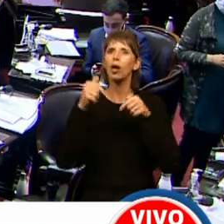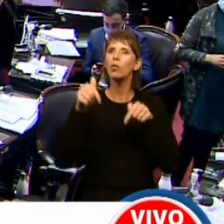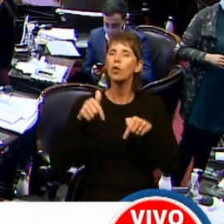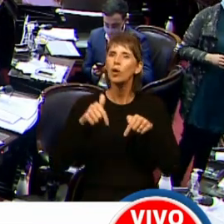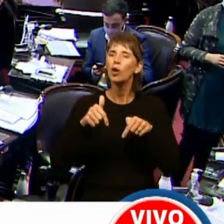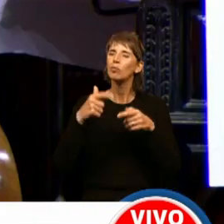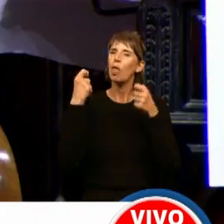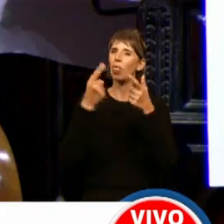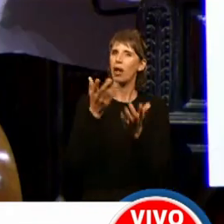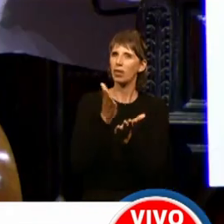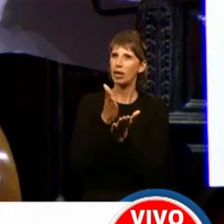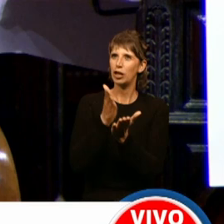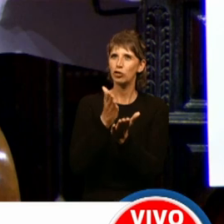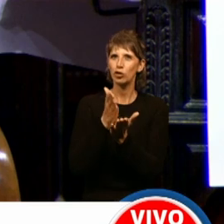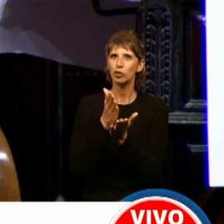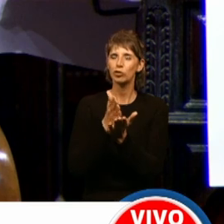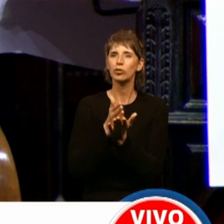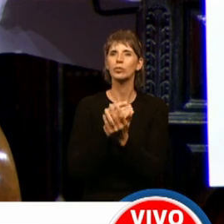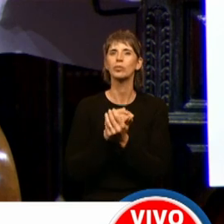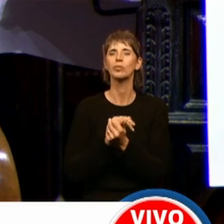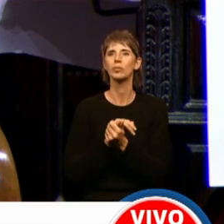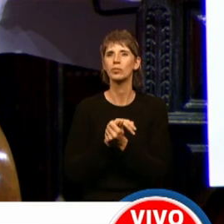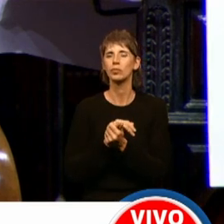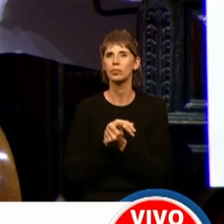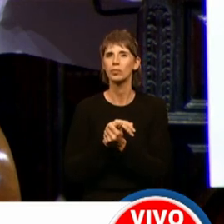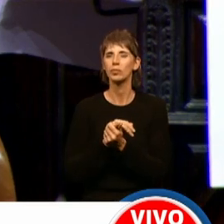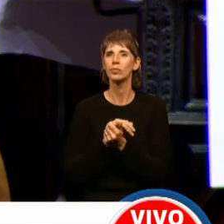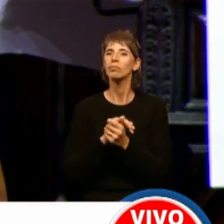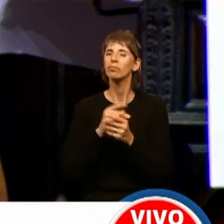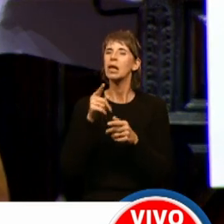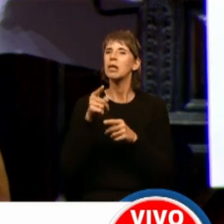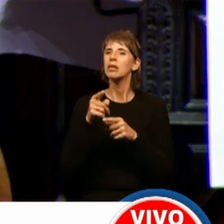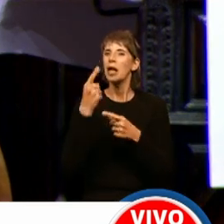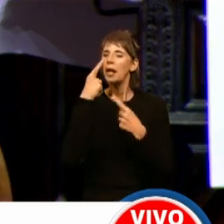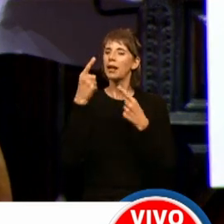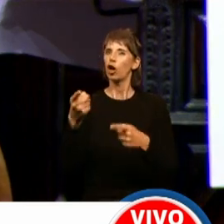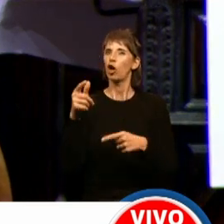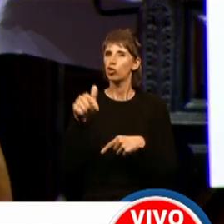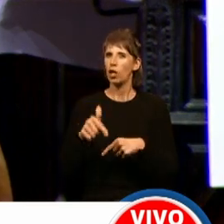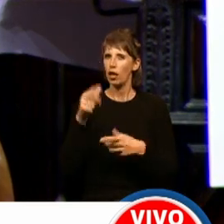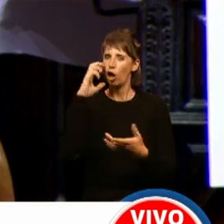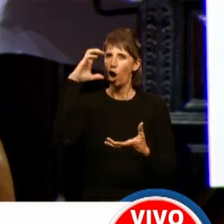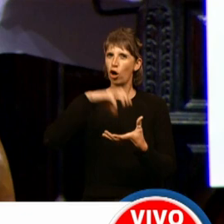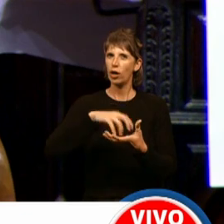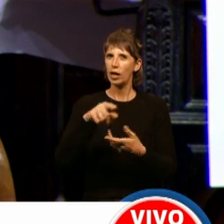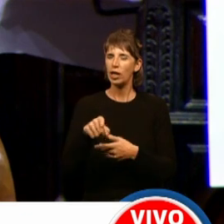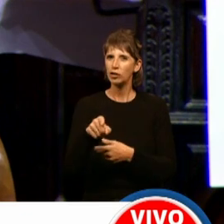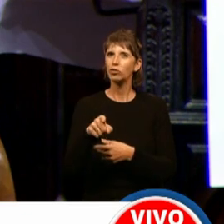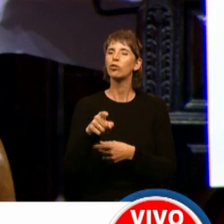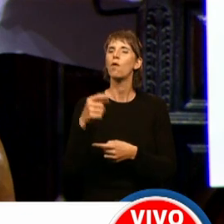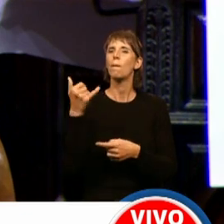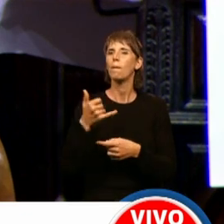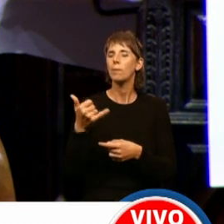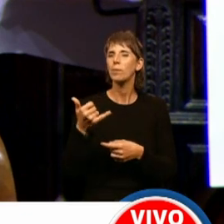ampliación de derechos que tiene que ver justamente con también reconocer que este congreso tiene la participación activa